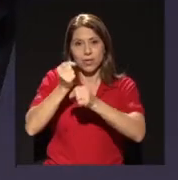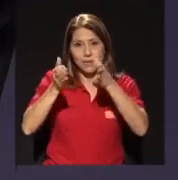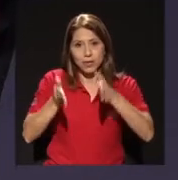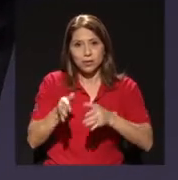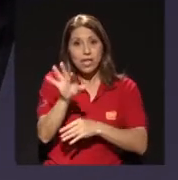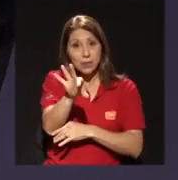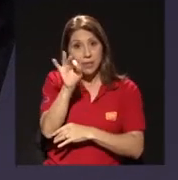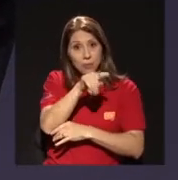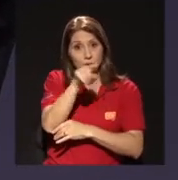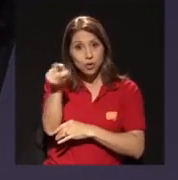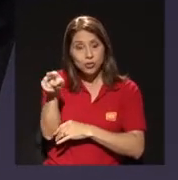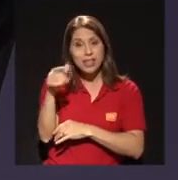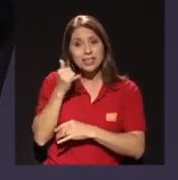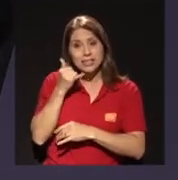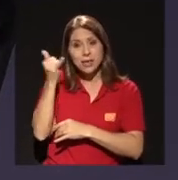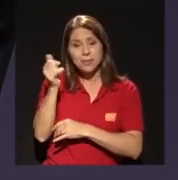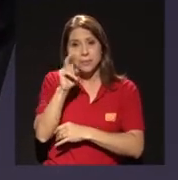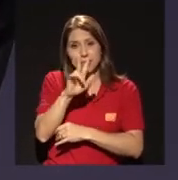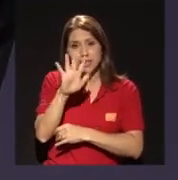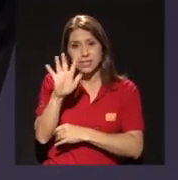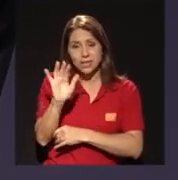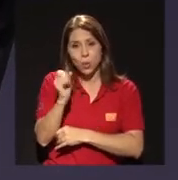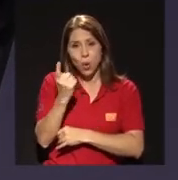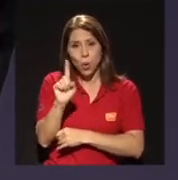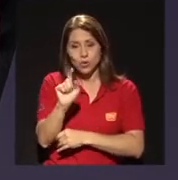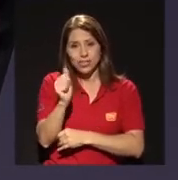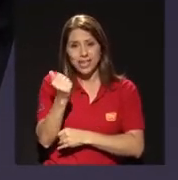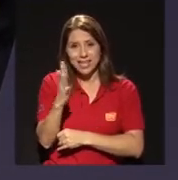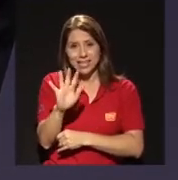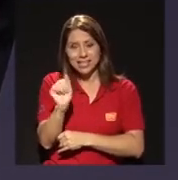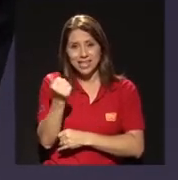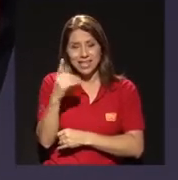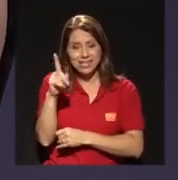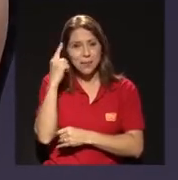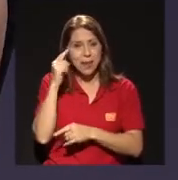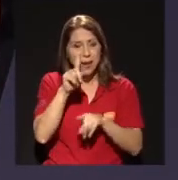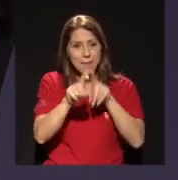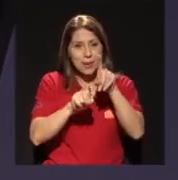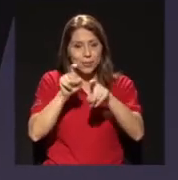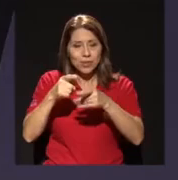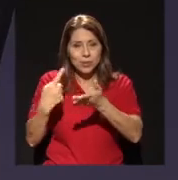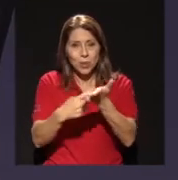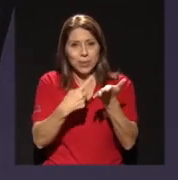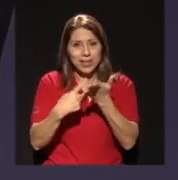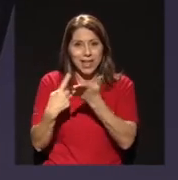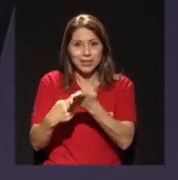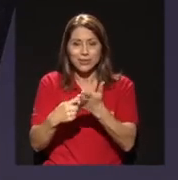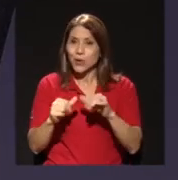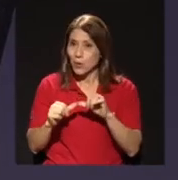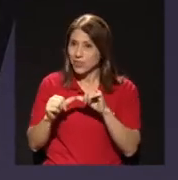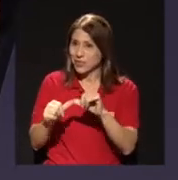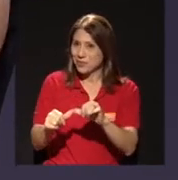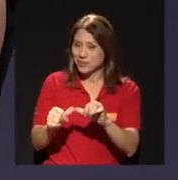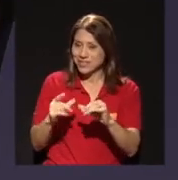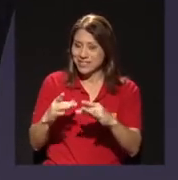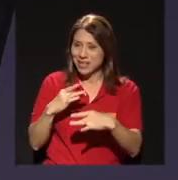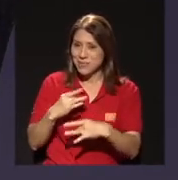sus preguntas o comentarios llamando al 2511 1515. Continuemos, María, que esto está muy, muy